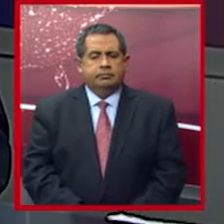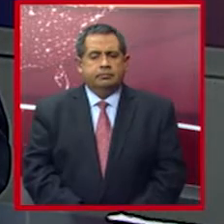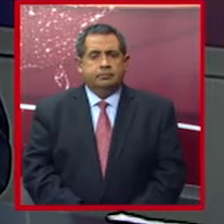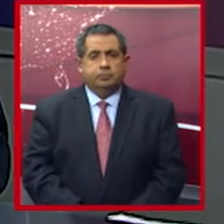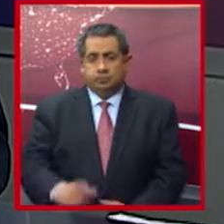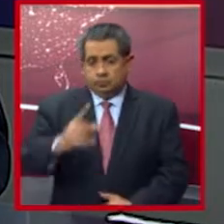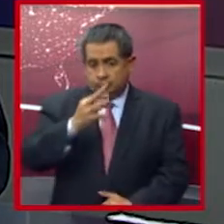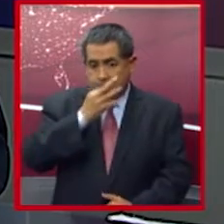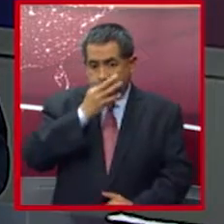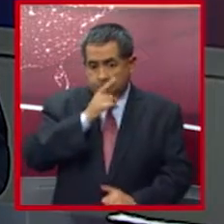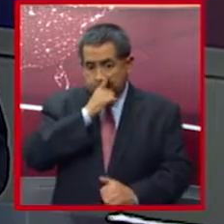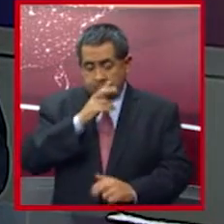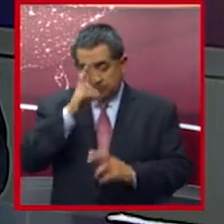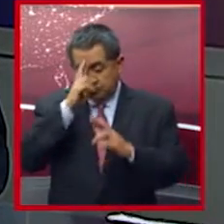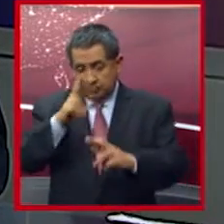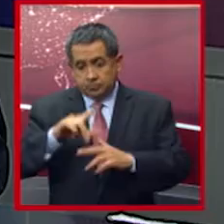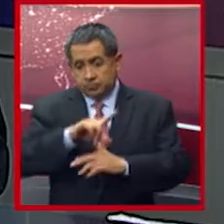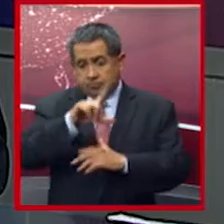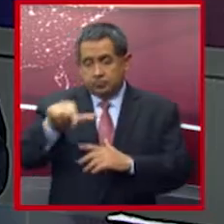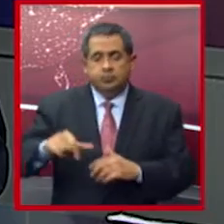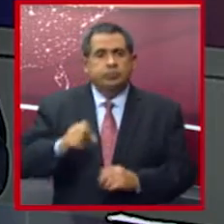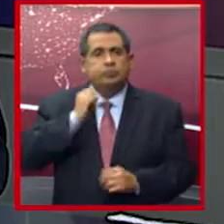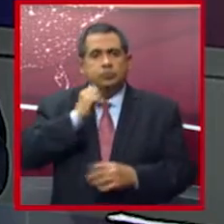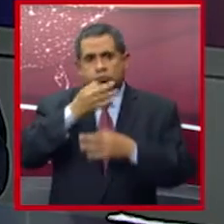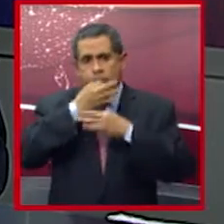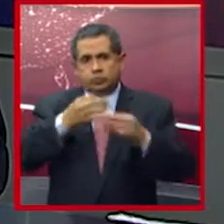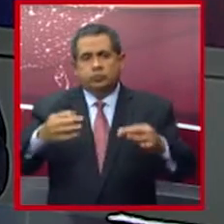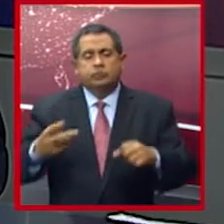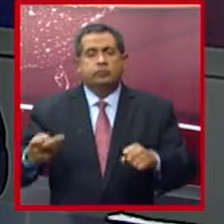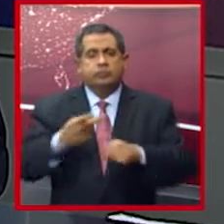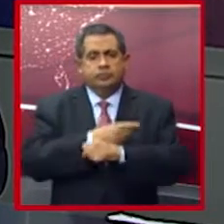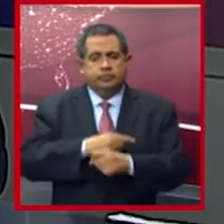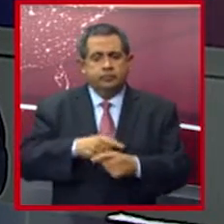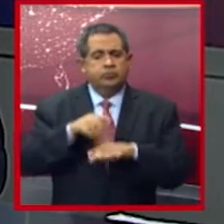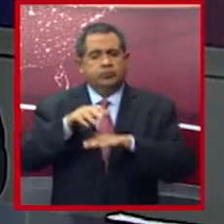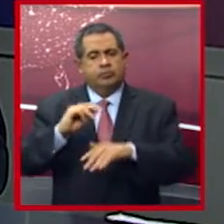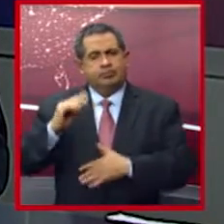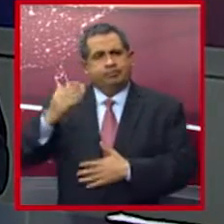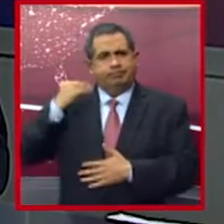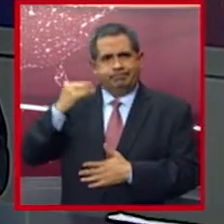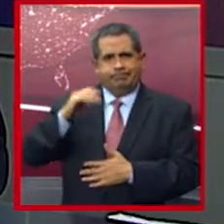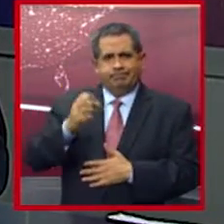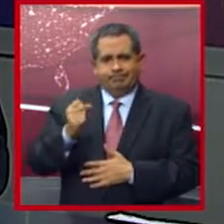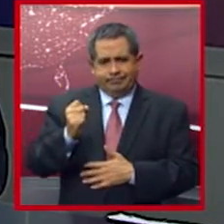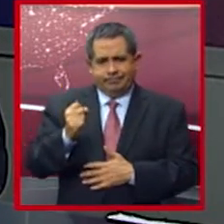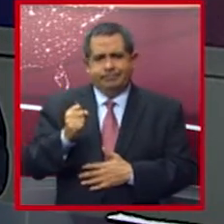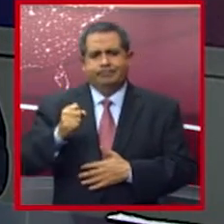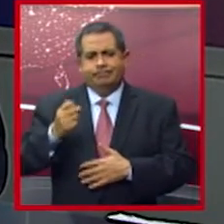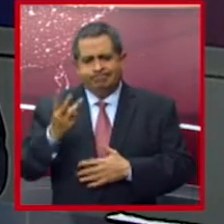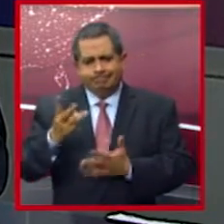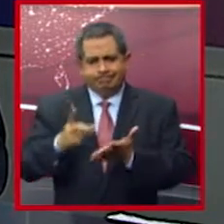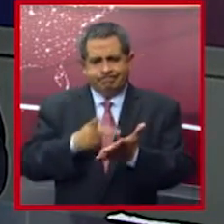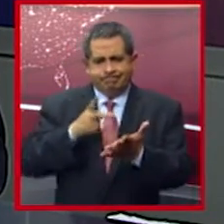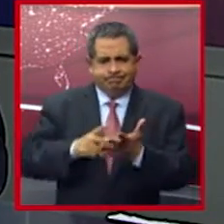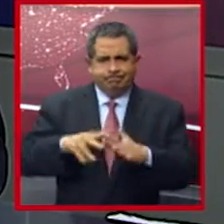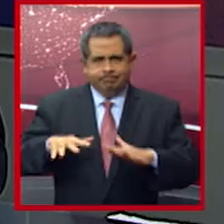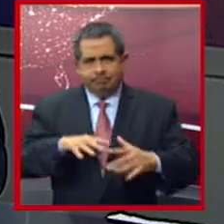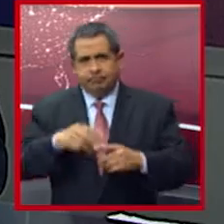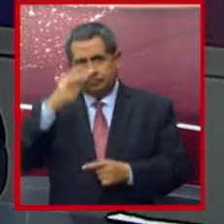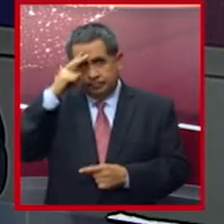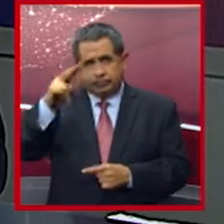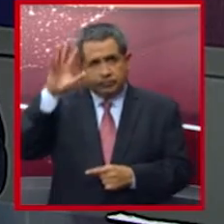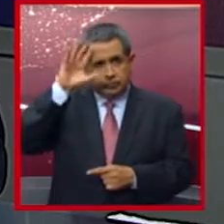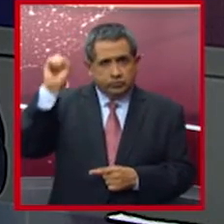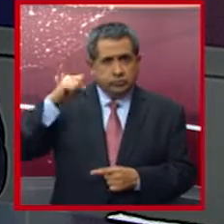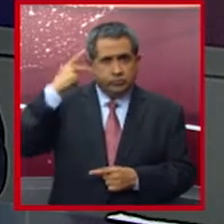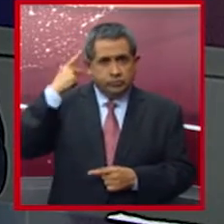Luego del minuto de silencio, el Pleno del Senado emitió un pronunciamiento sobre los 3 sismos que en septiembre tuvieron lugar en la Ciudad de México, Morelos, Puebla, Estado